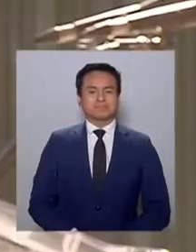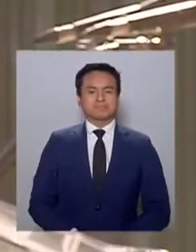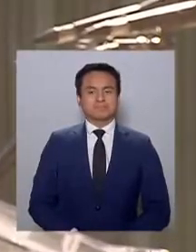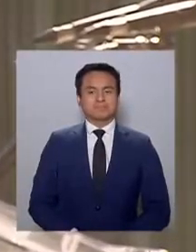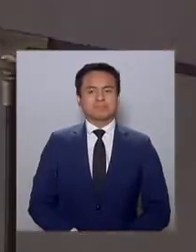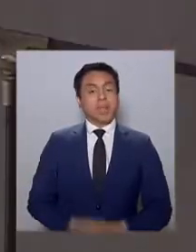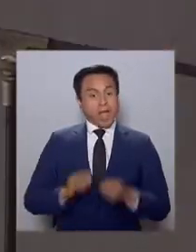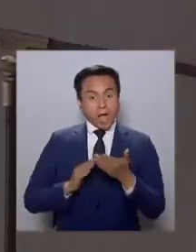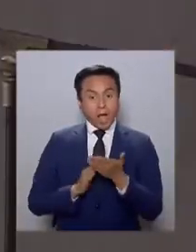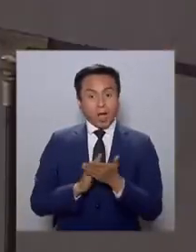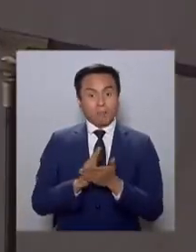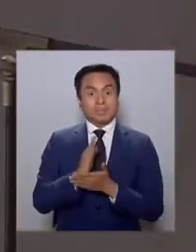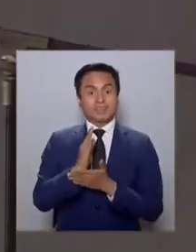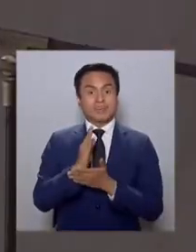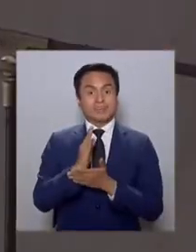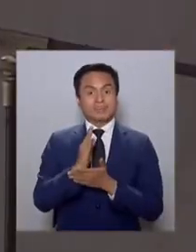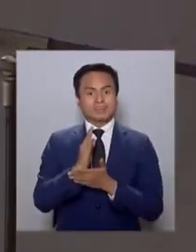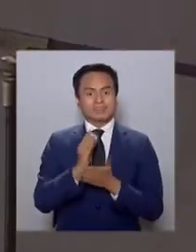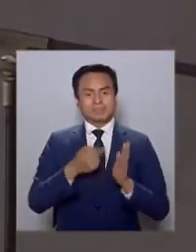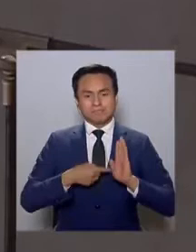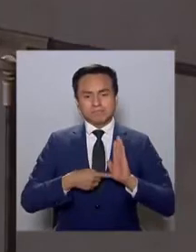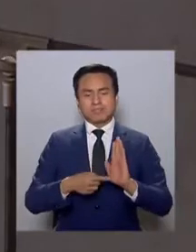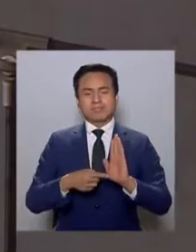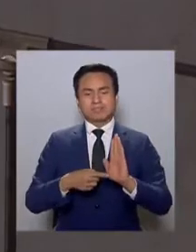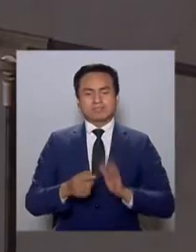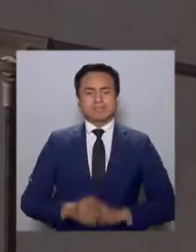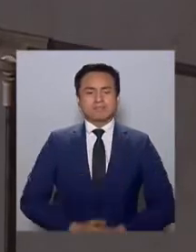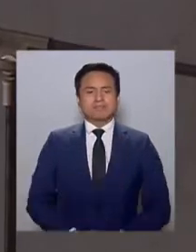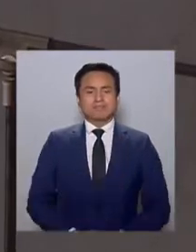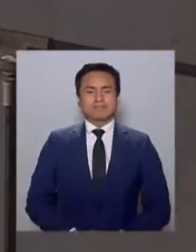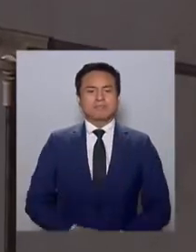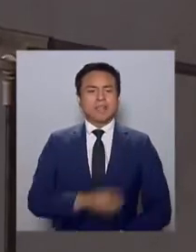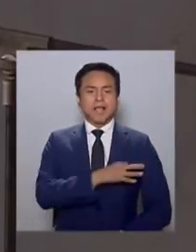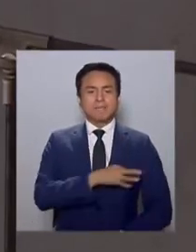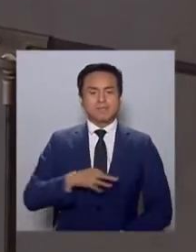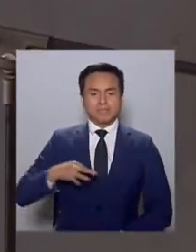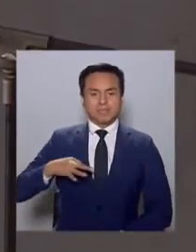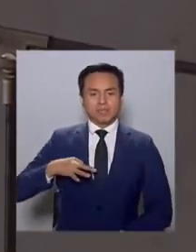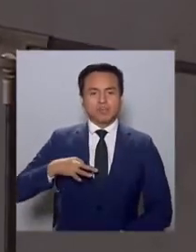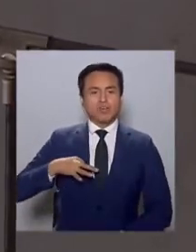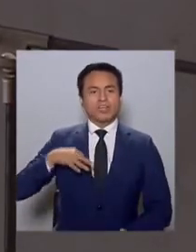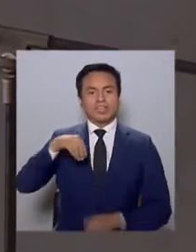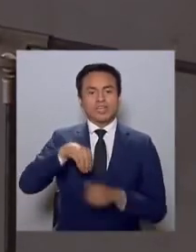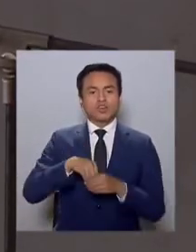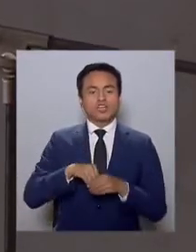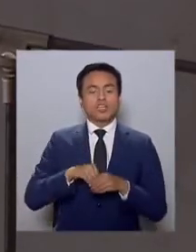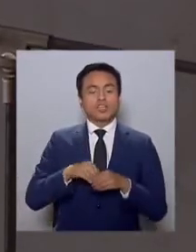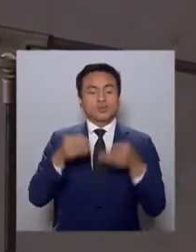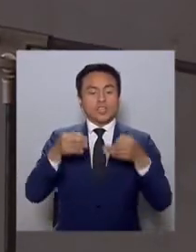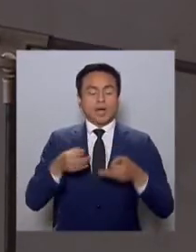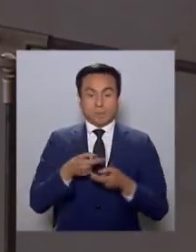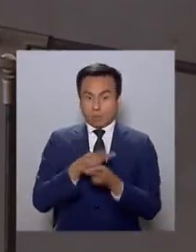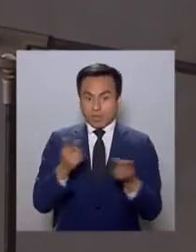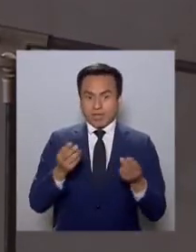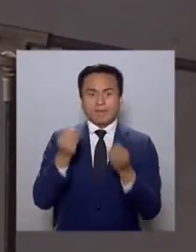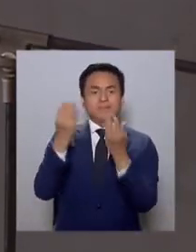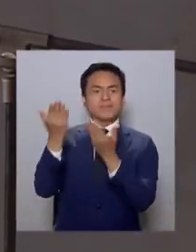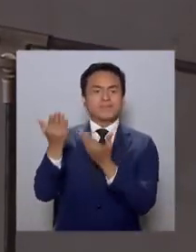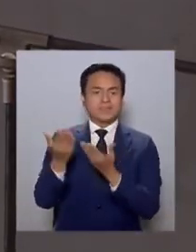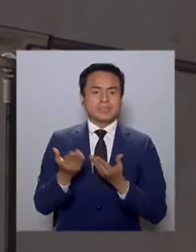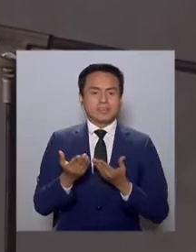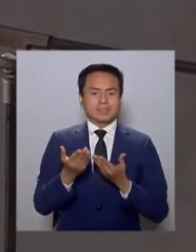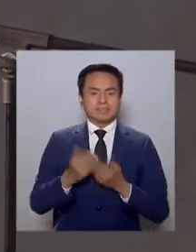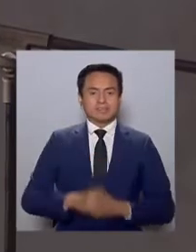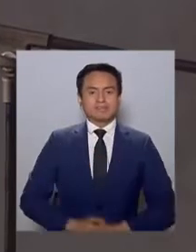Para comenzar, vamos a partir por el Ministerio de Interior y Seguridad Pública. Le doy la bienvenida